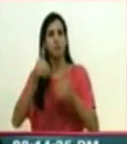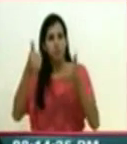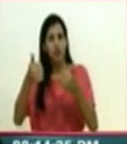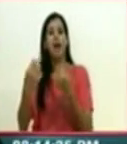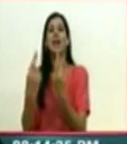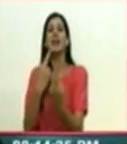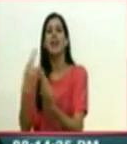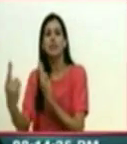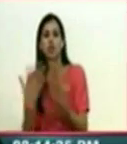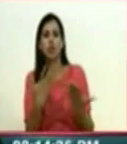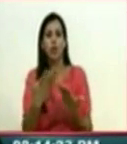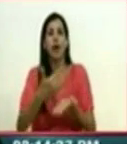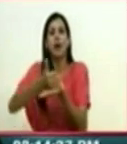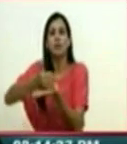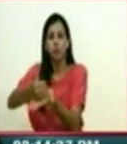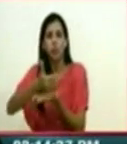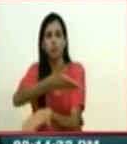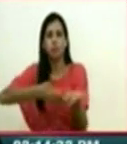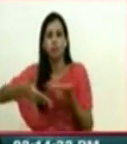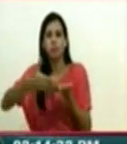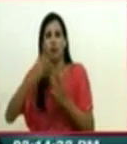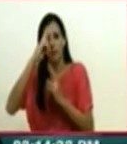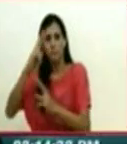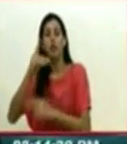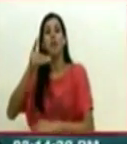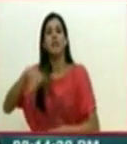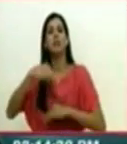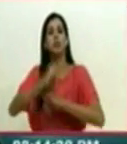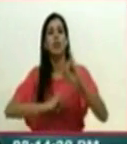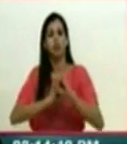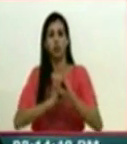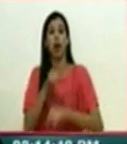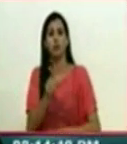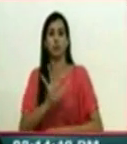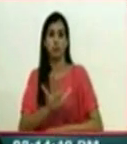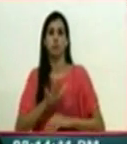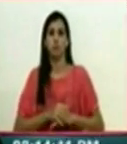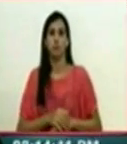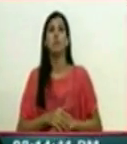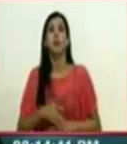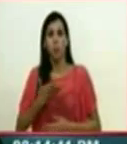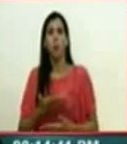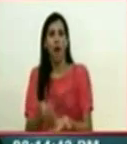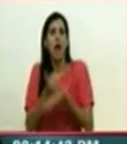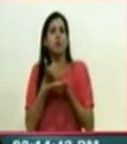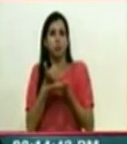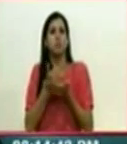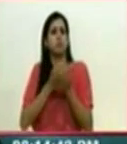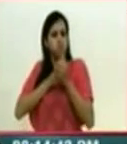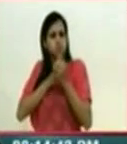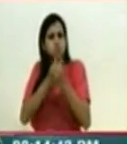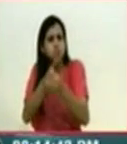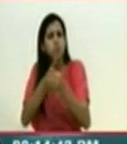las relaciones de cooperación, de respeto al derecho internacional, los que nos pueden llevar y nos van a